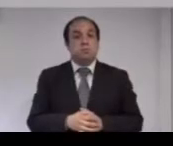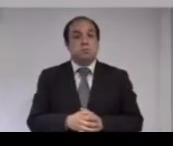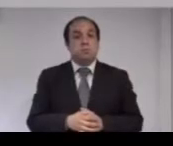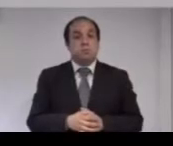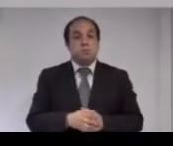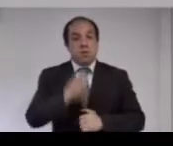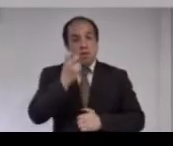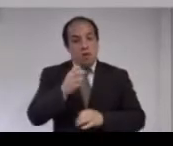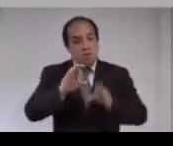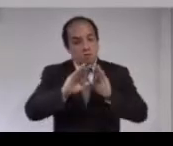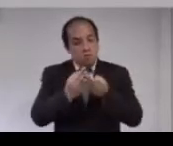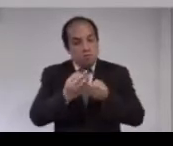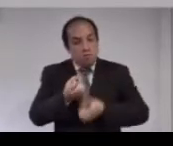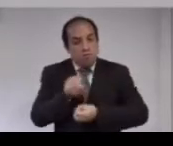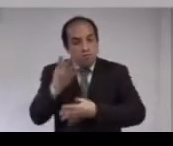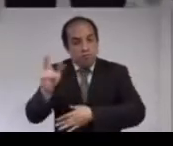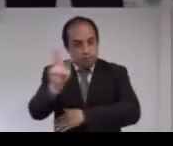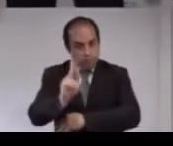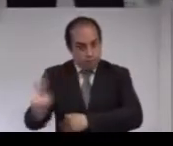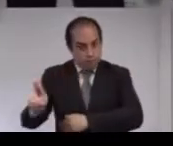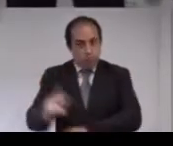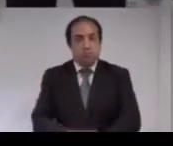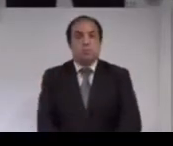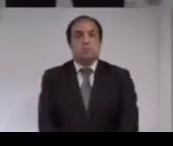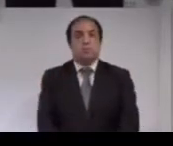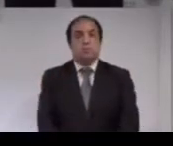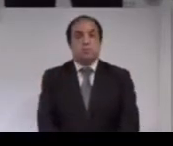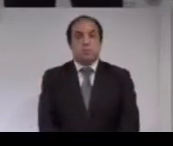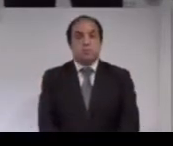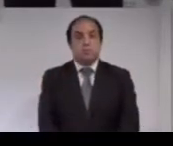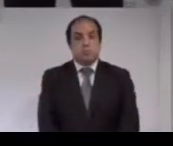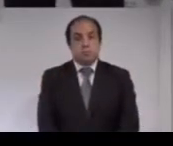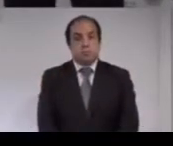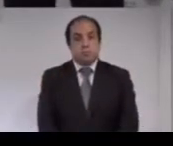de expresiones públicas.